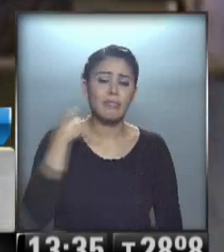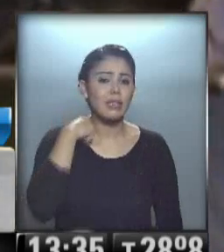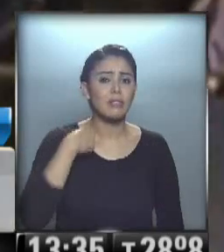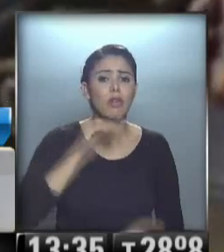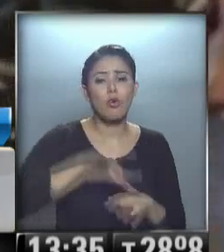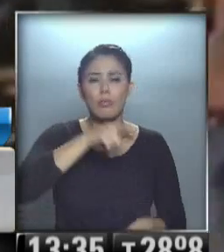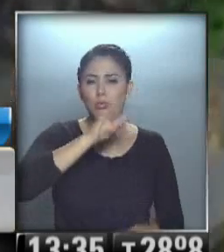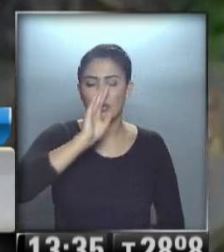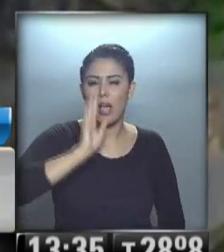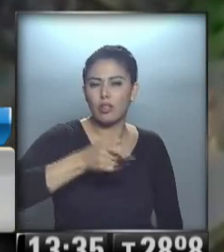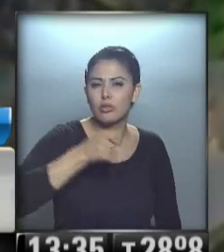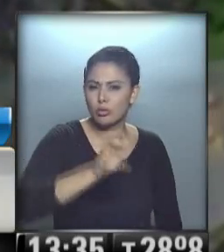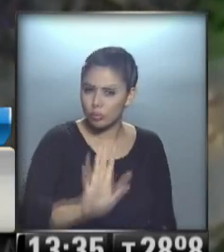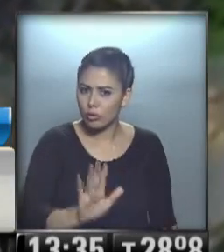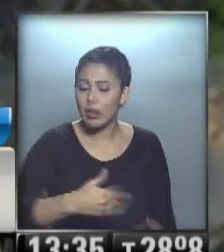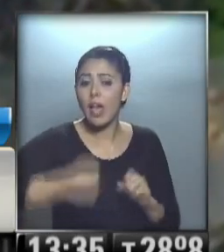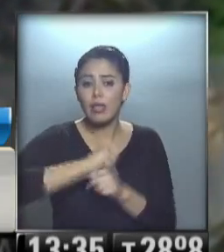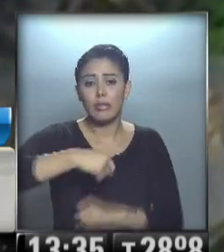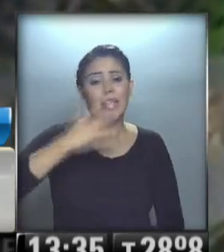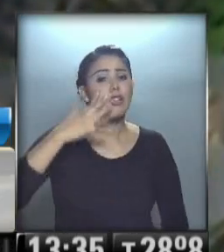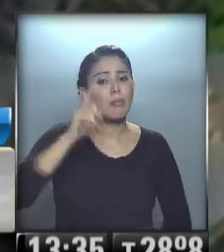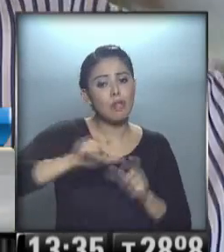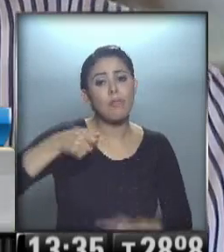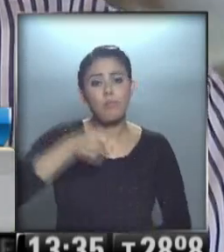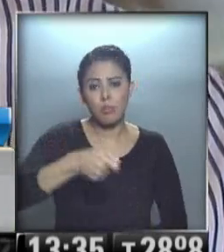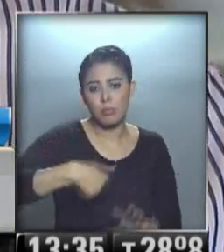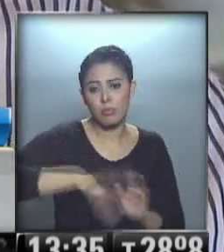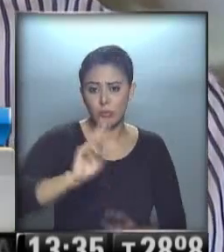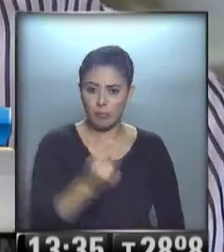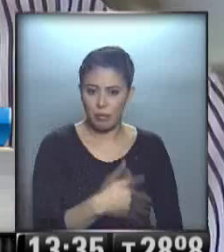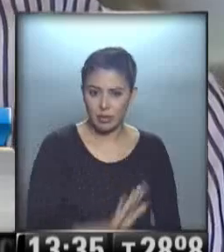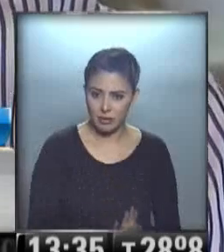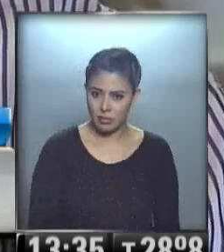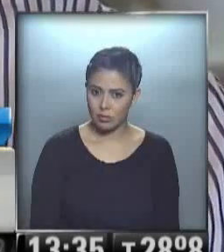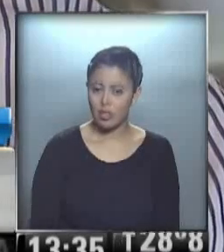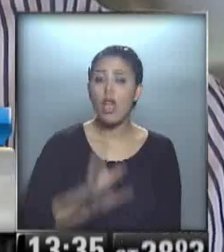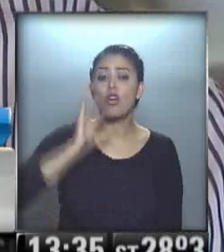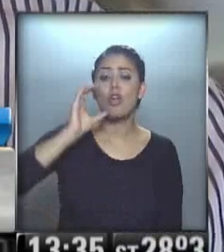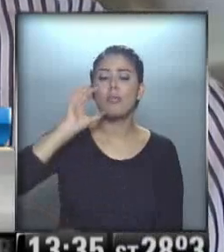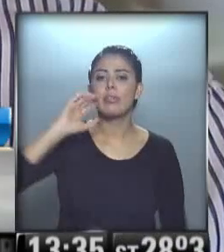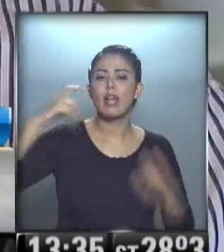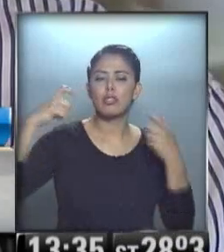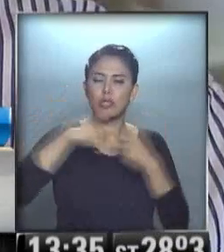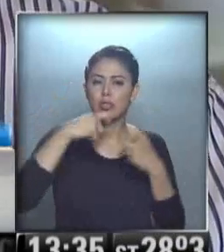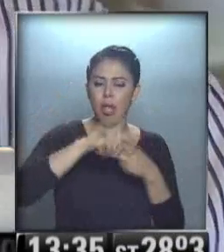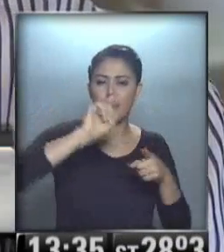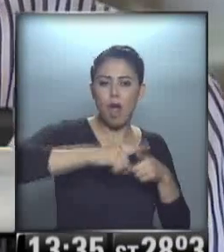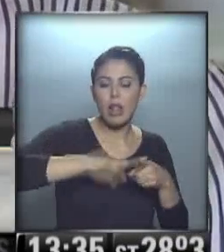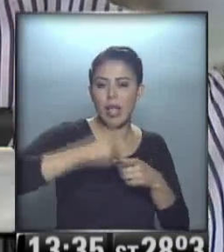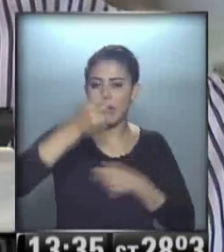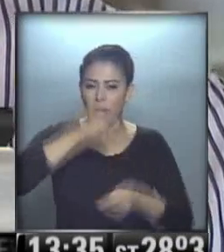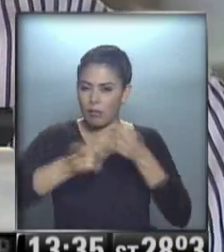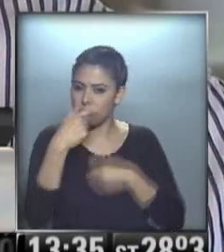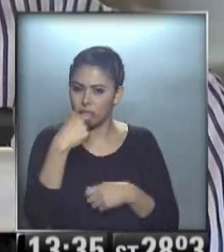acciones terroristas, con las que se le atribuyen más de 5.000 muertos. En Colombia el matrimonio entre narcotráfico y política